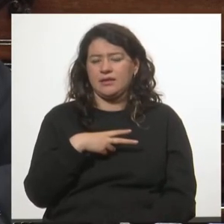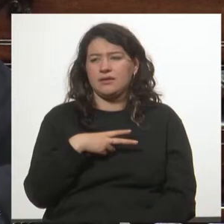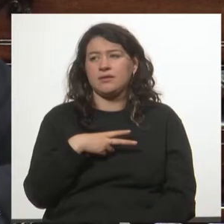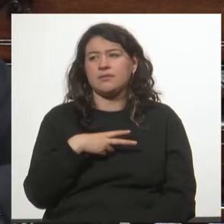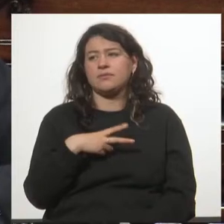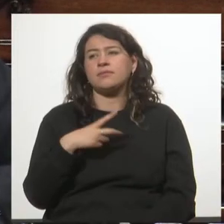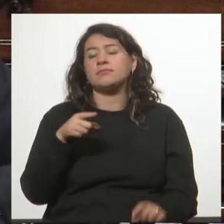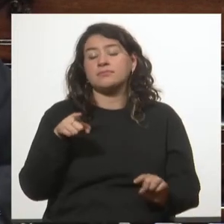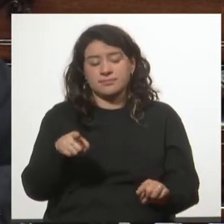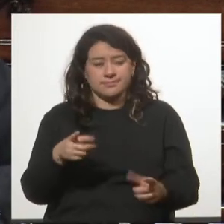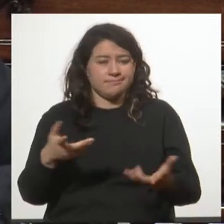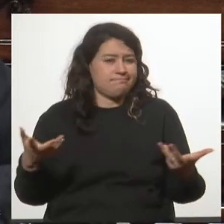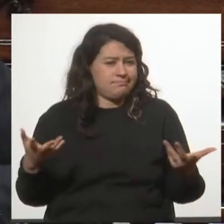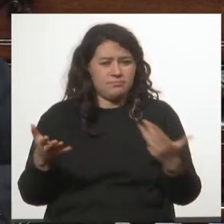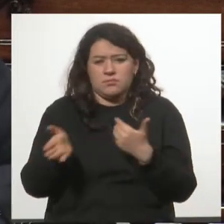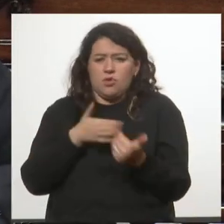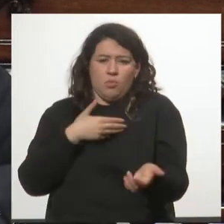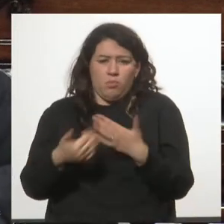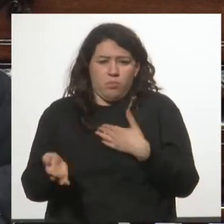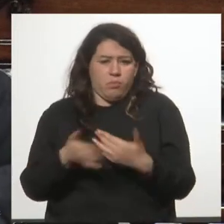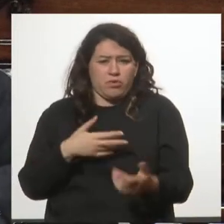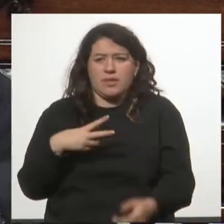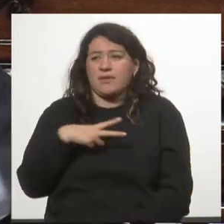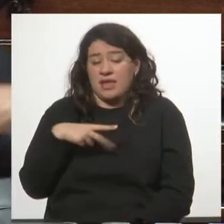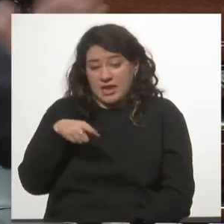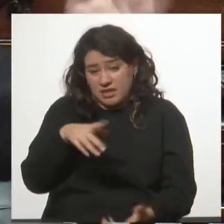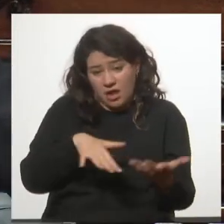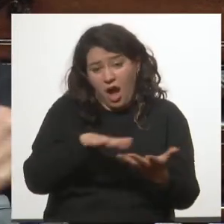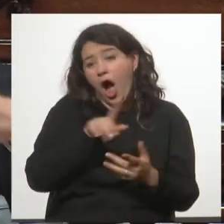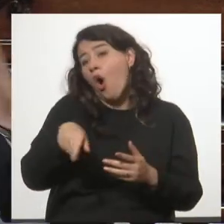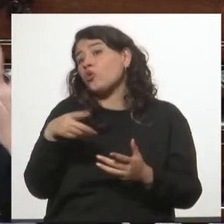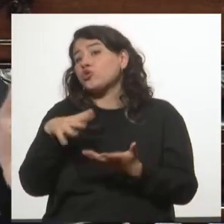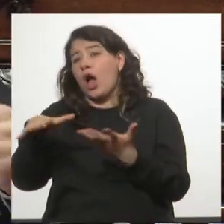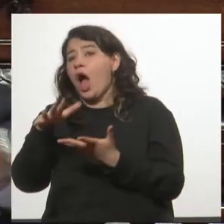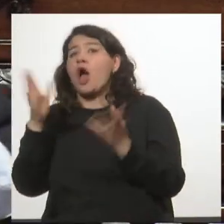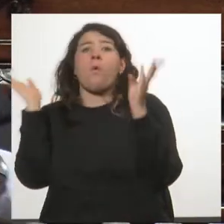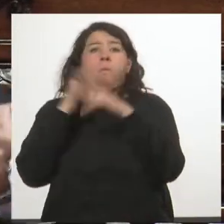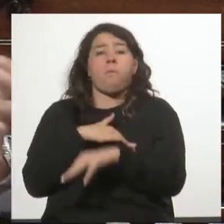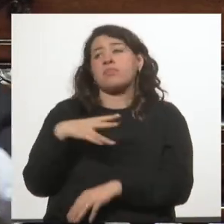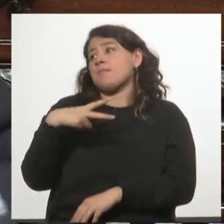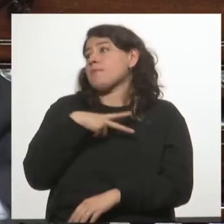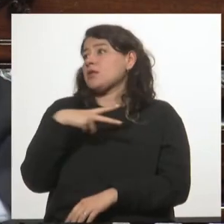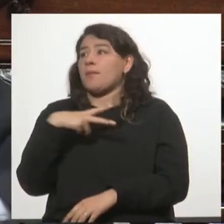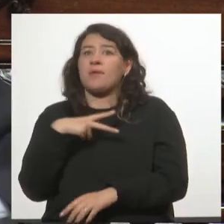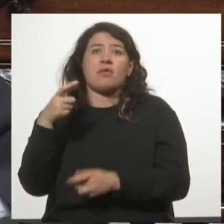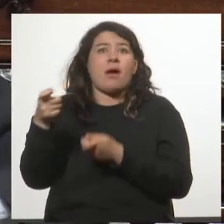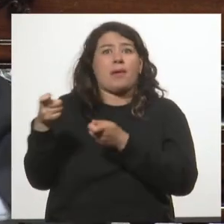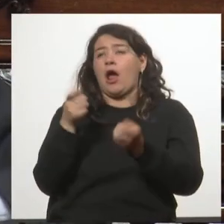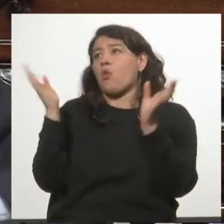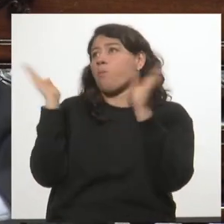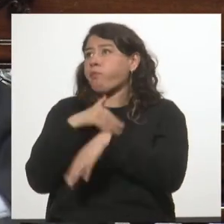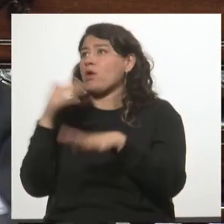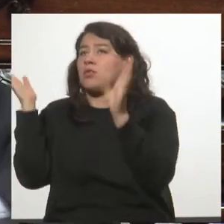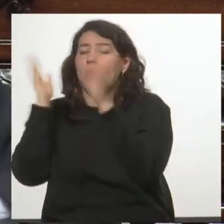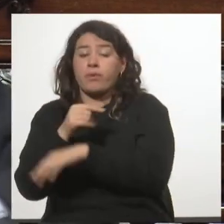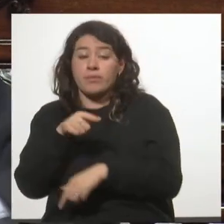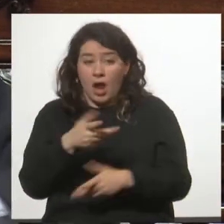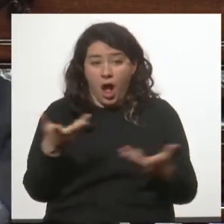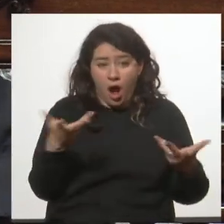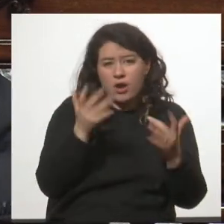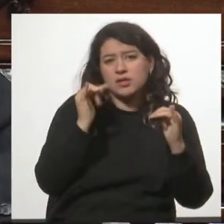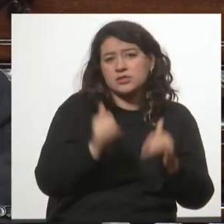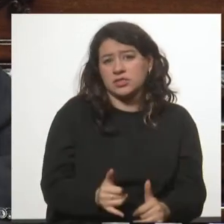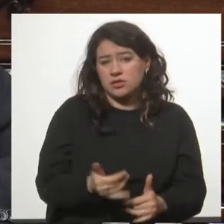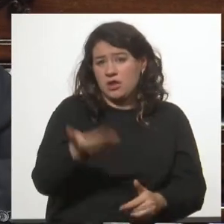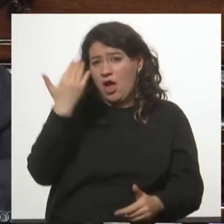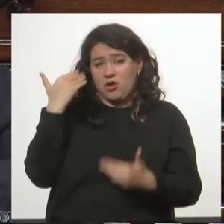y en este caso no importa privatizar en otros otros casos sí importa muchísimo en este otro no importa privatizar no importa